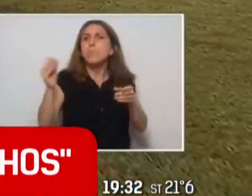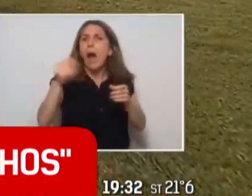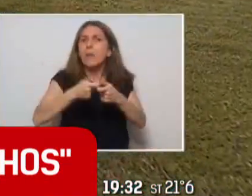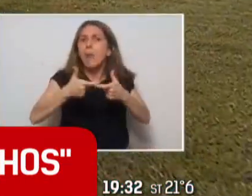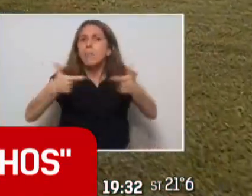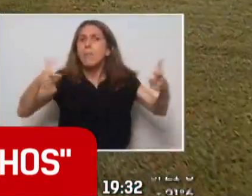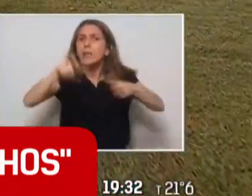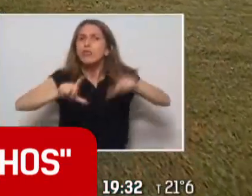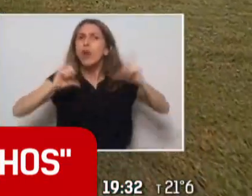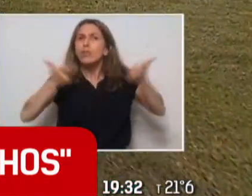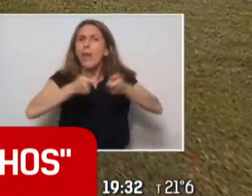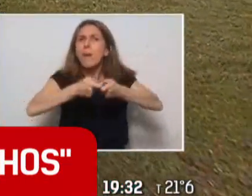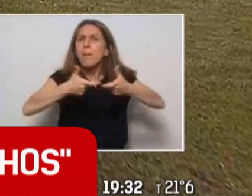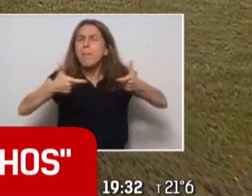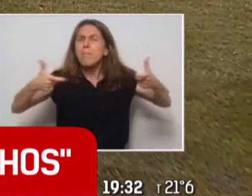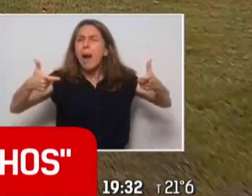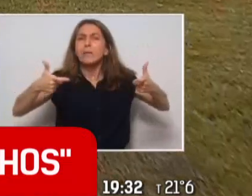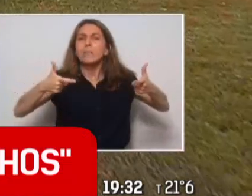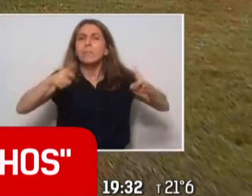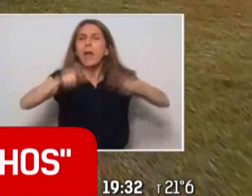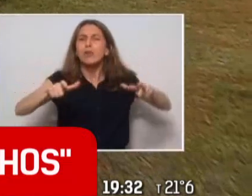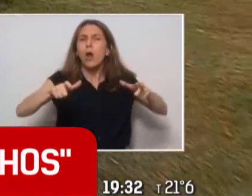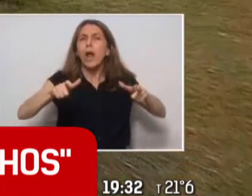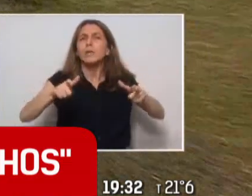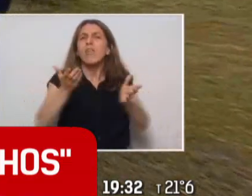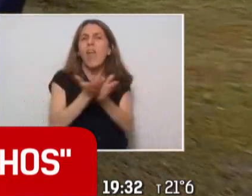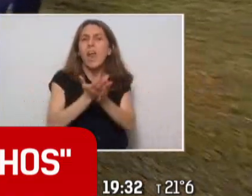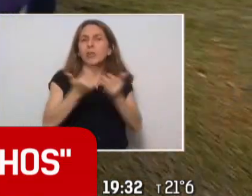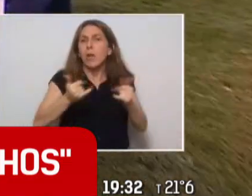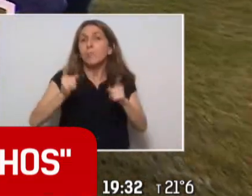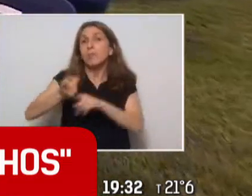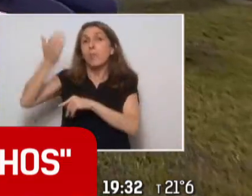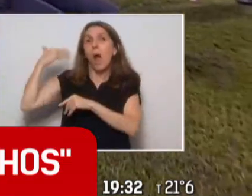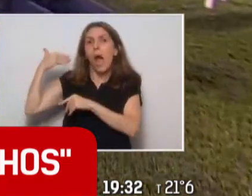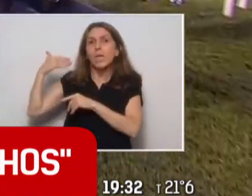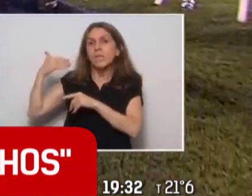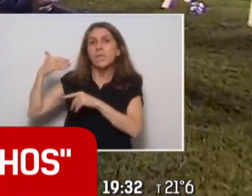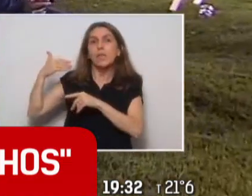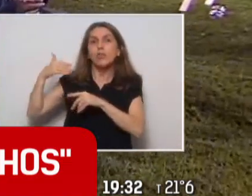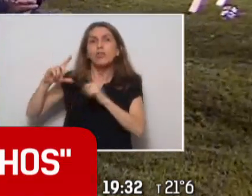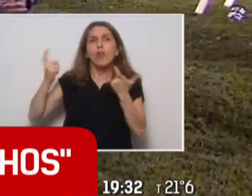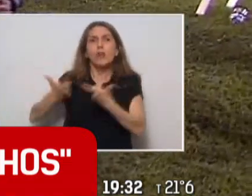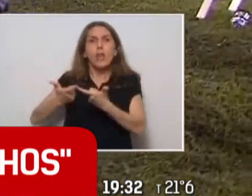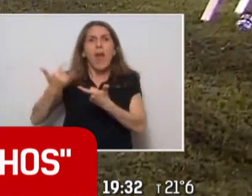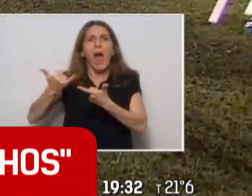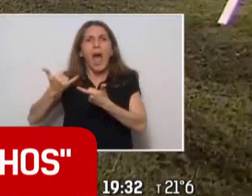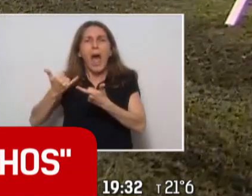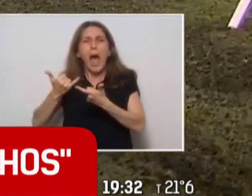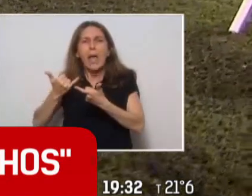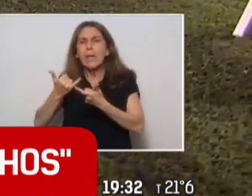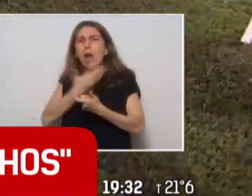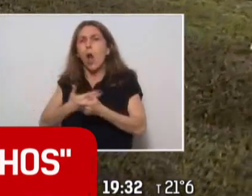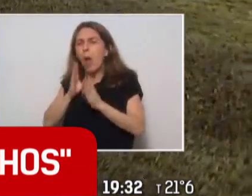derechos al resto de la sociedad, que en aquel entonces prevalecía con sus intereses y con